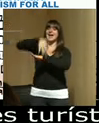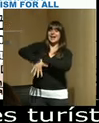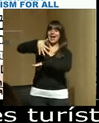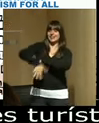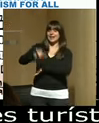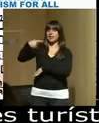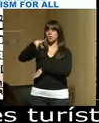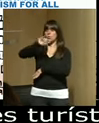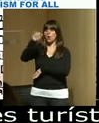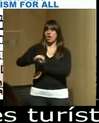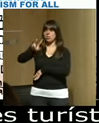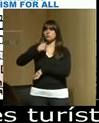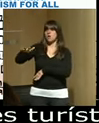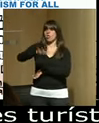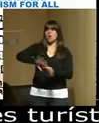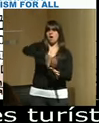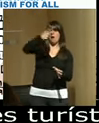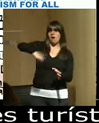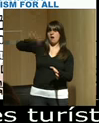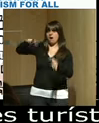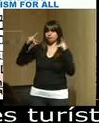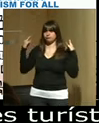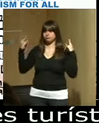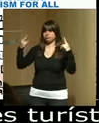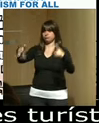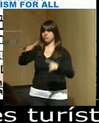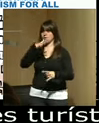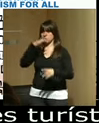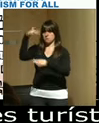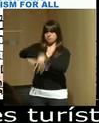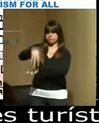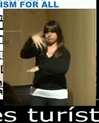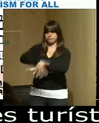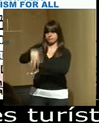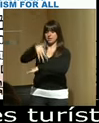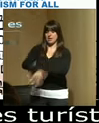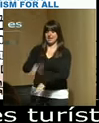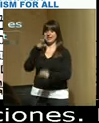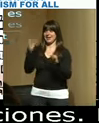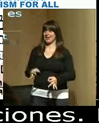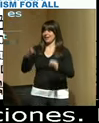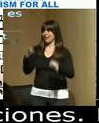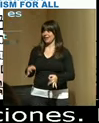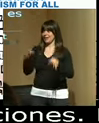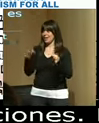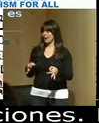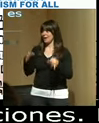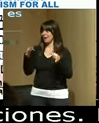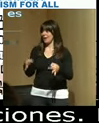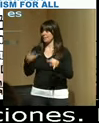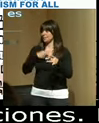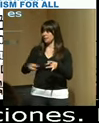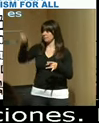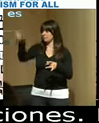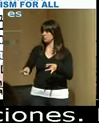lugar montañoso, de selva, de agua, y que realmente que ella es la que lleva la política de accesibilidad